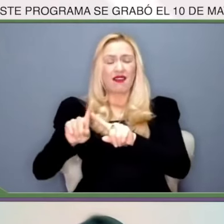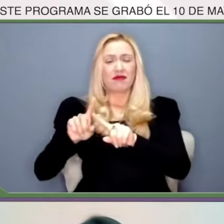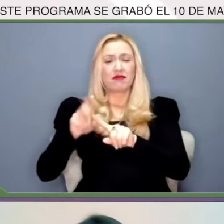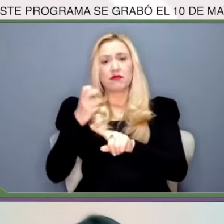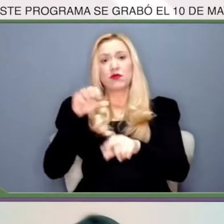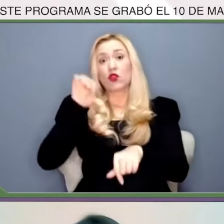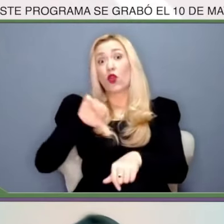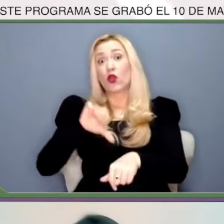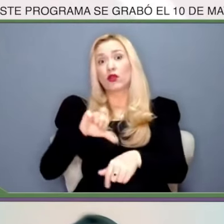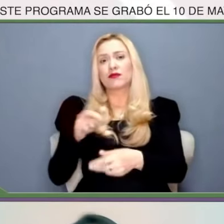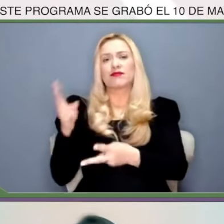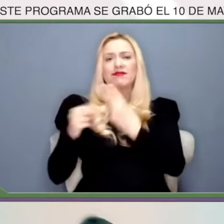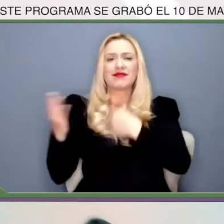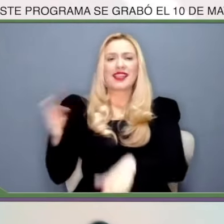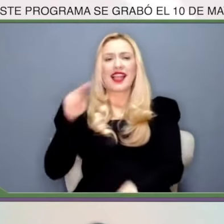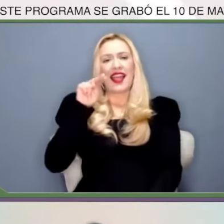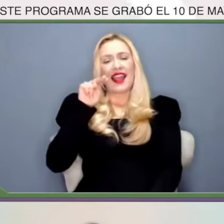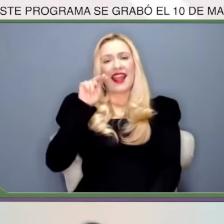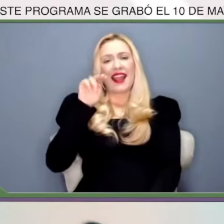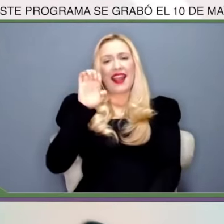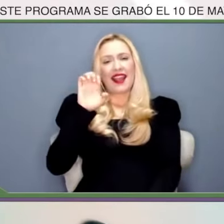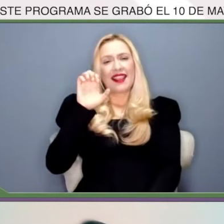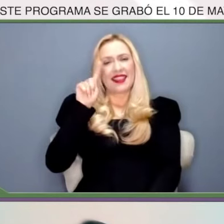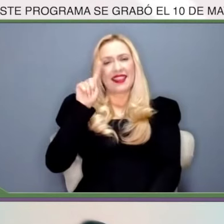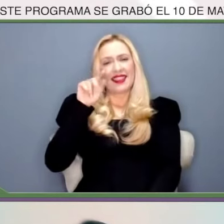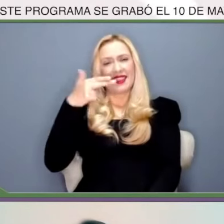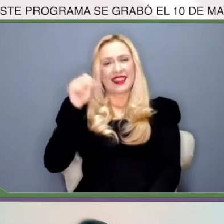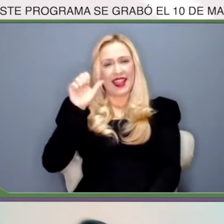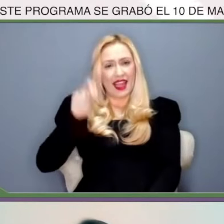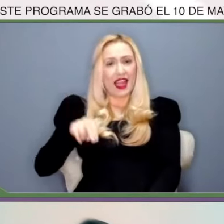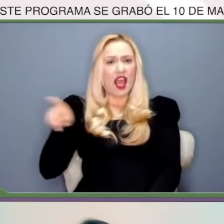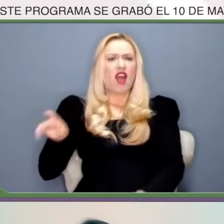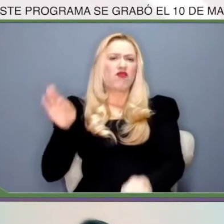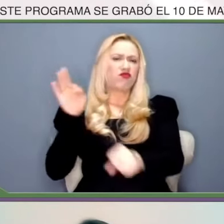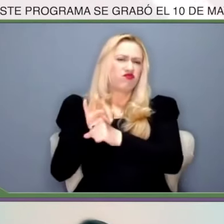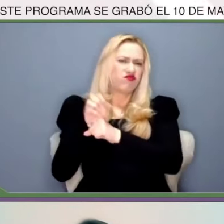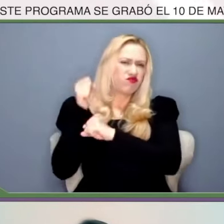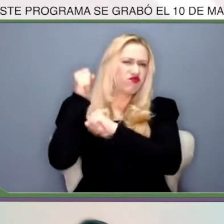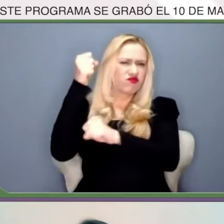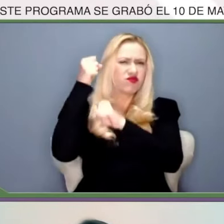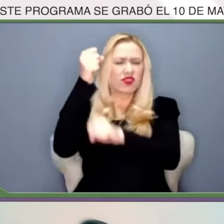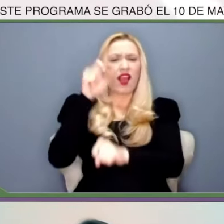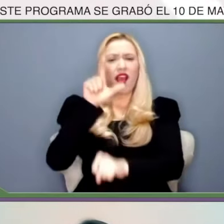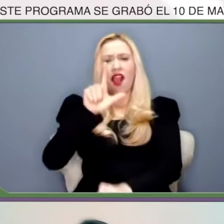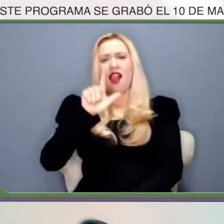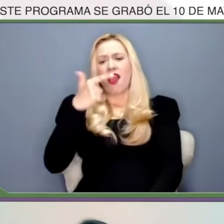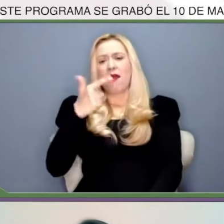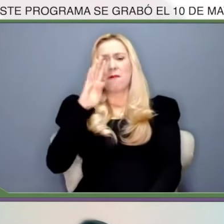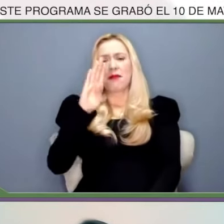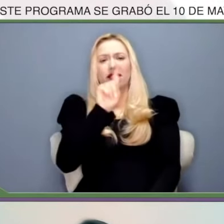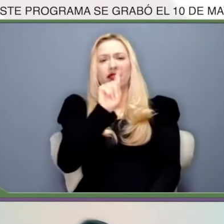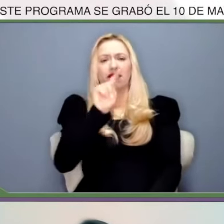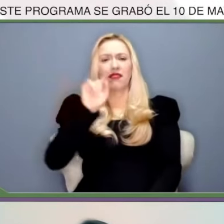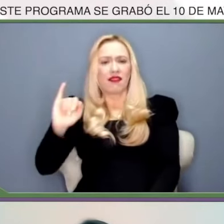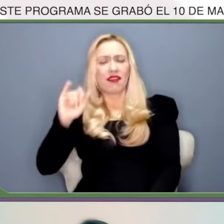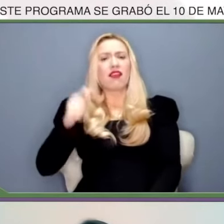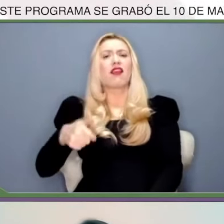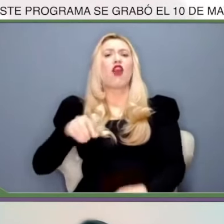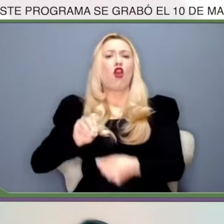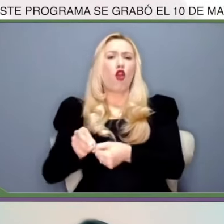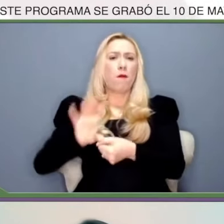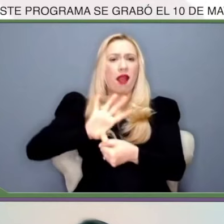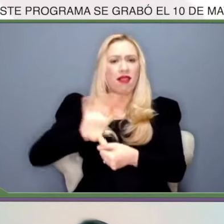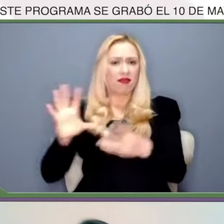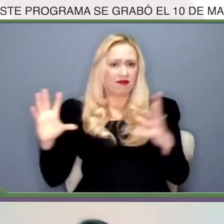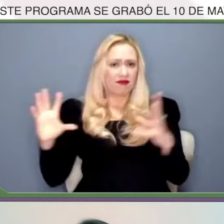acompañan hoy Nathan Ambris, quien es activista LGBTTI y además parte de la Asamblea Consultiva del COPRED, y